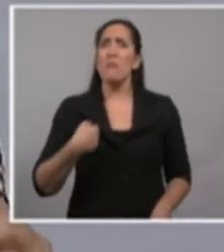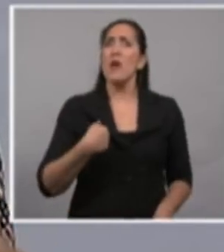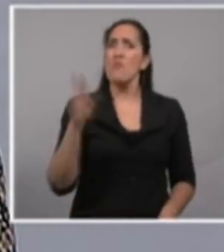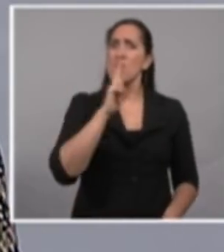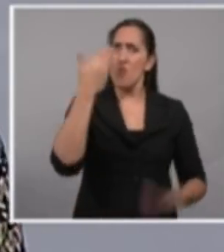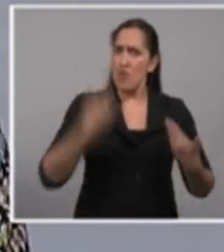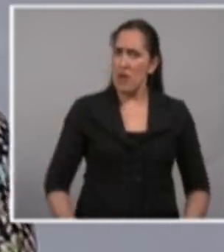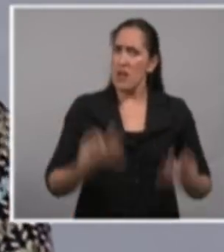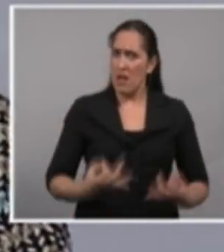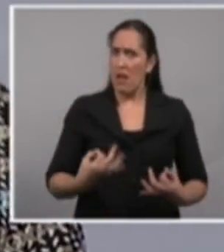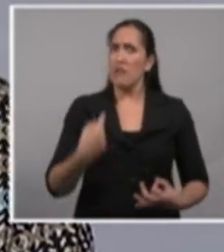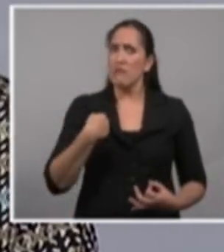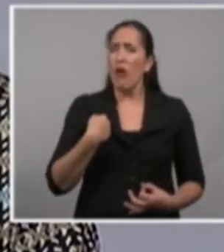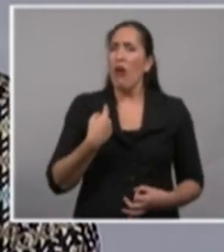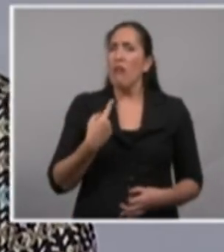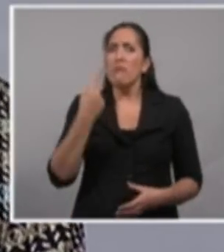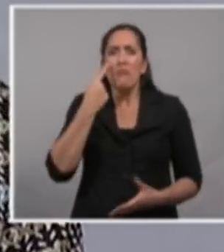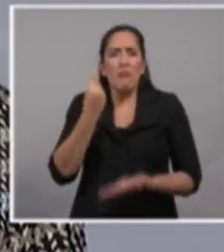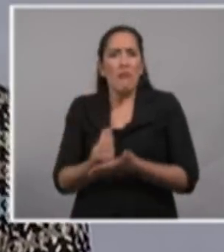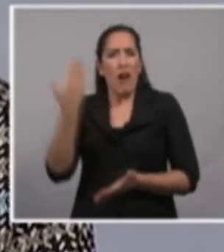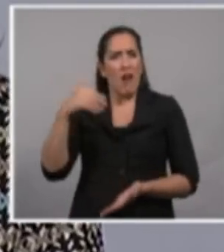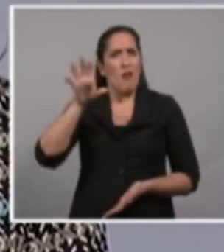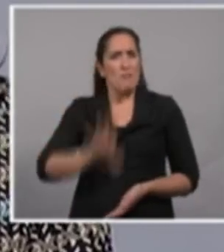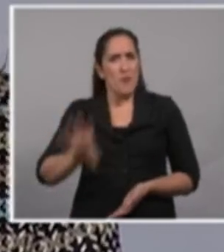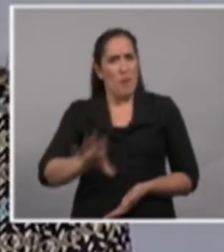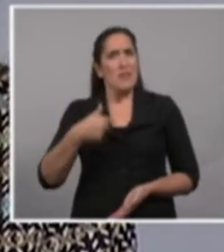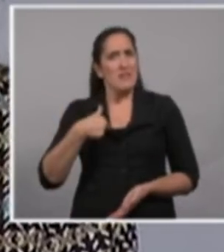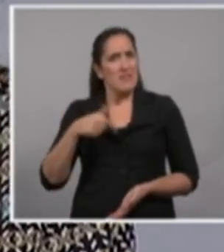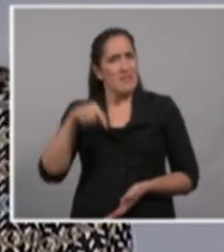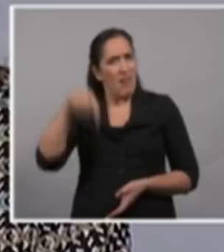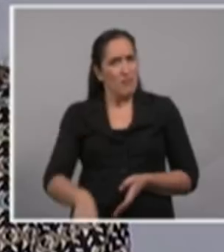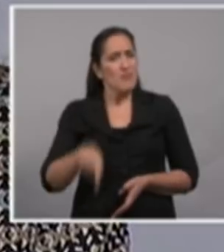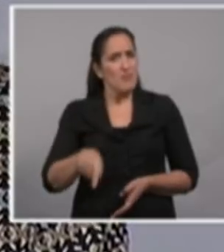como comprovinciana, porque en mi provincia también